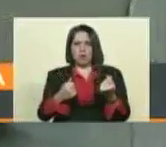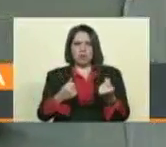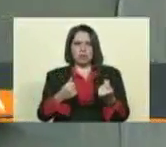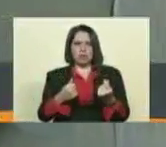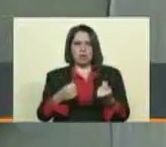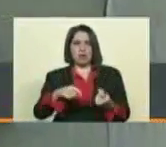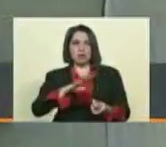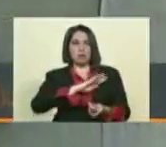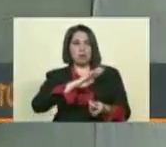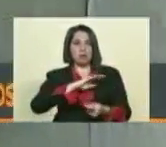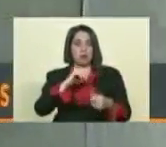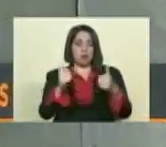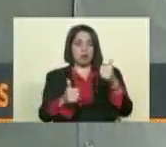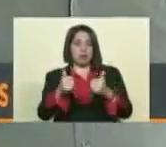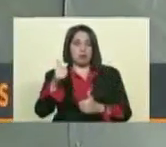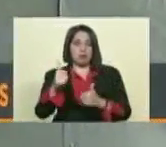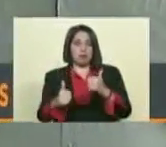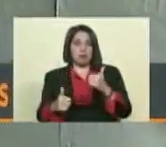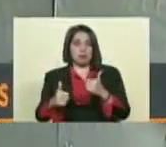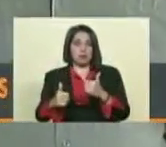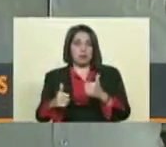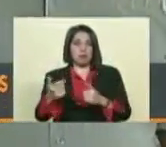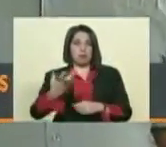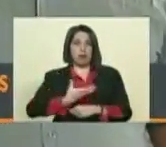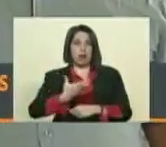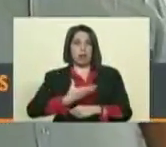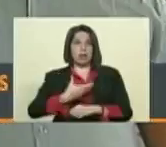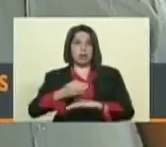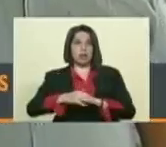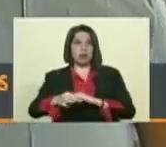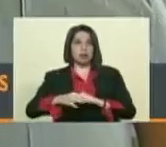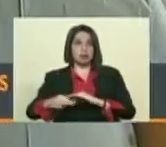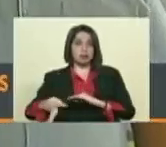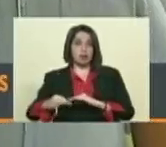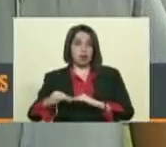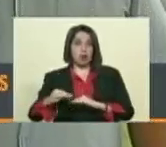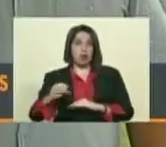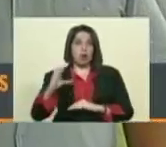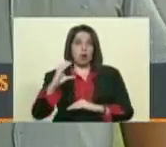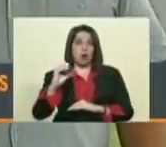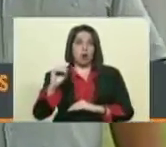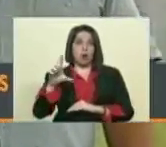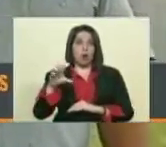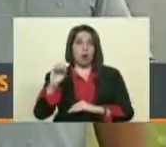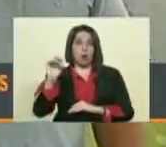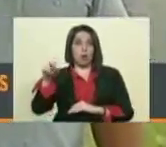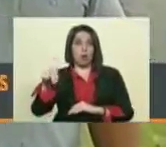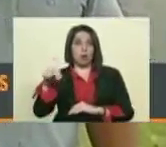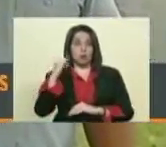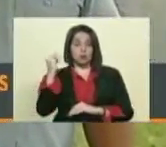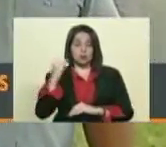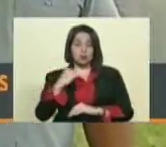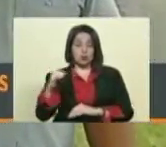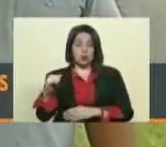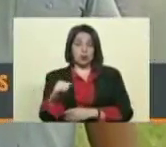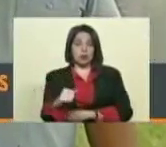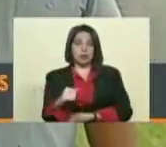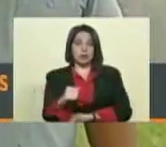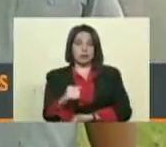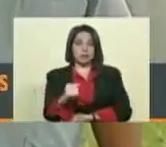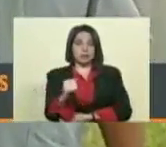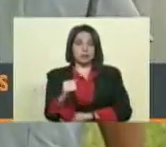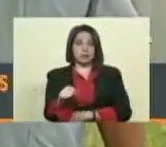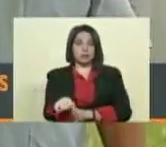el candidato para la alcaldía del municipio Colón del estado Zulia. Mi comandante, como lo acaba de explicar mi